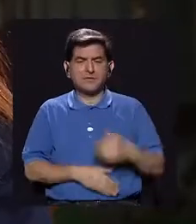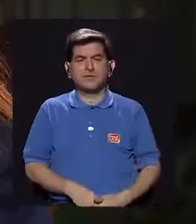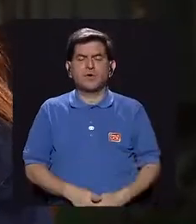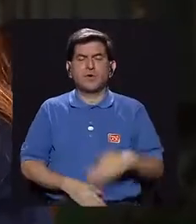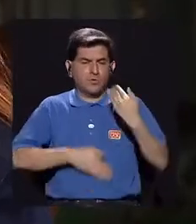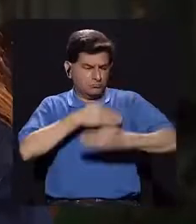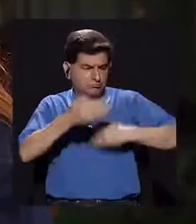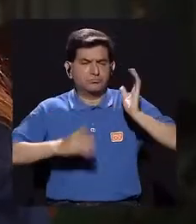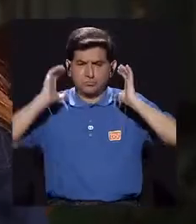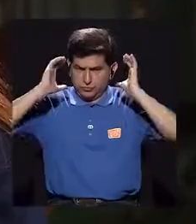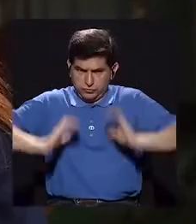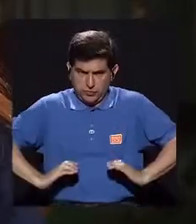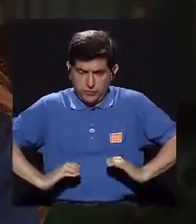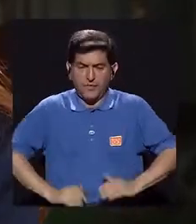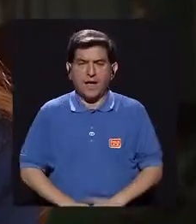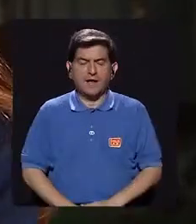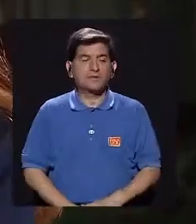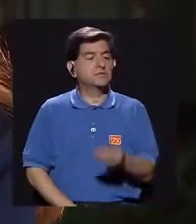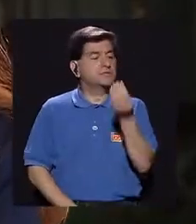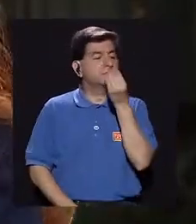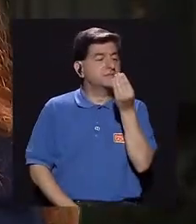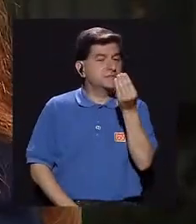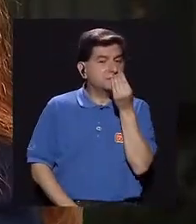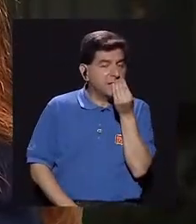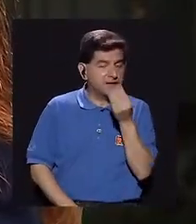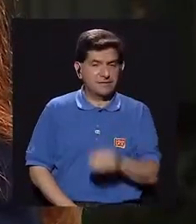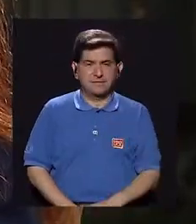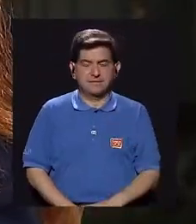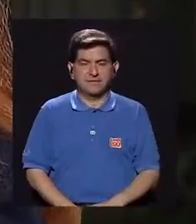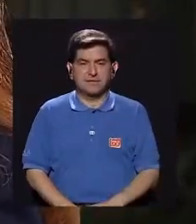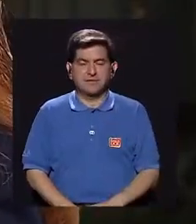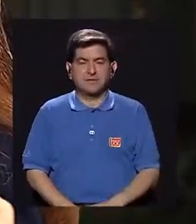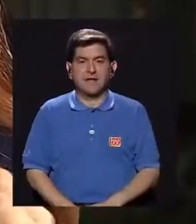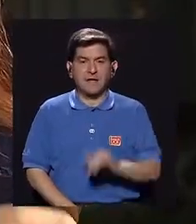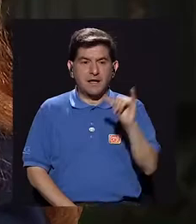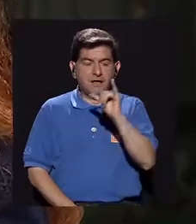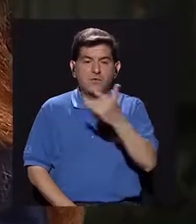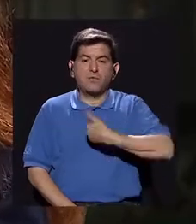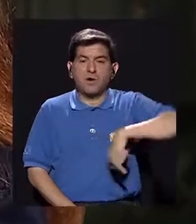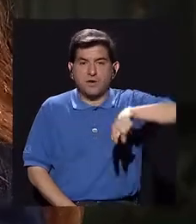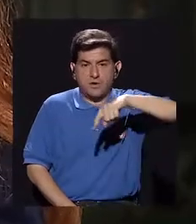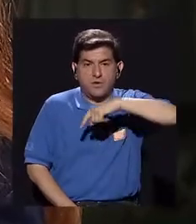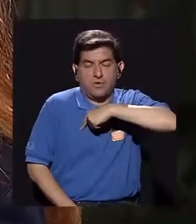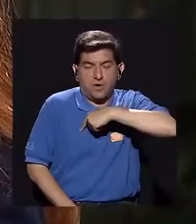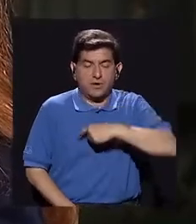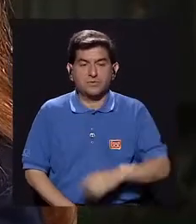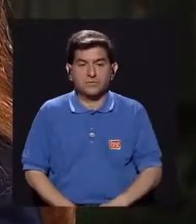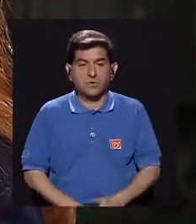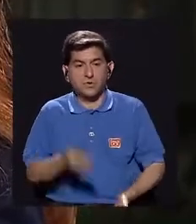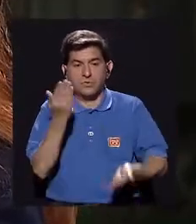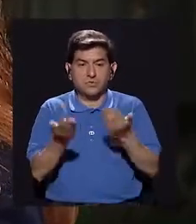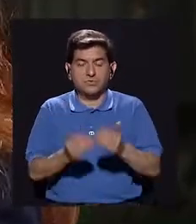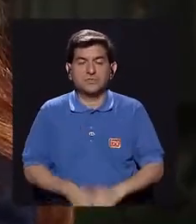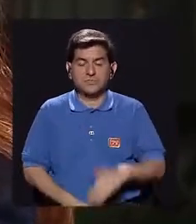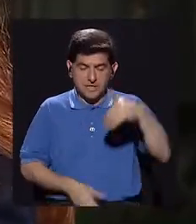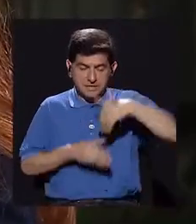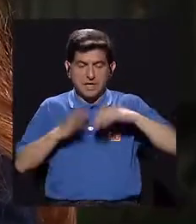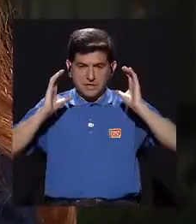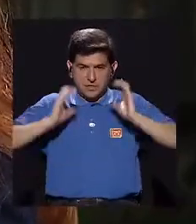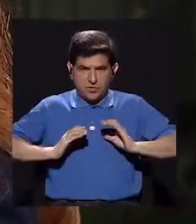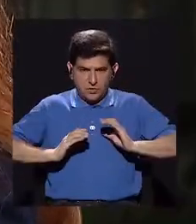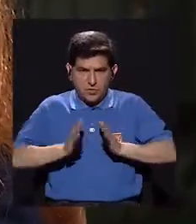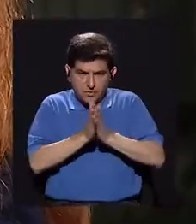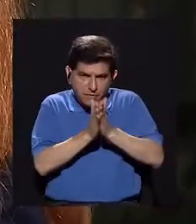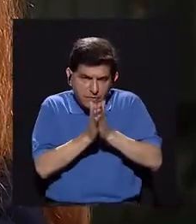del metabolismo, digamos, del cuerpo. Entonces, está lo que ingerimos de la dieta, los recursos que tomamos dentro del